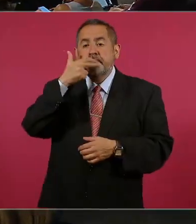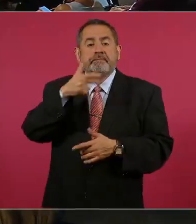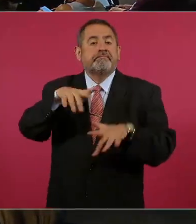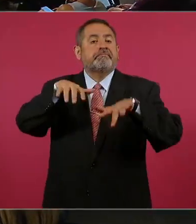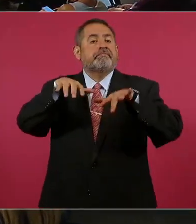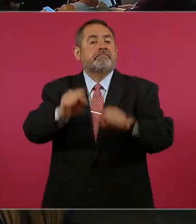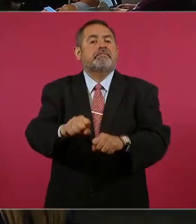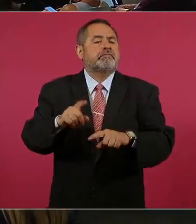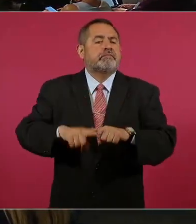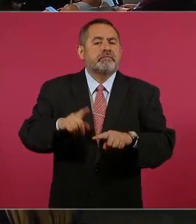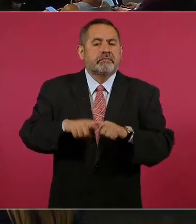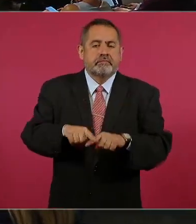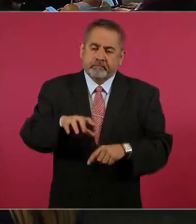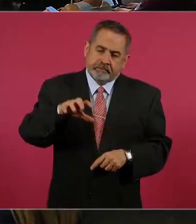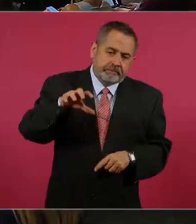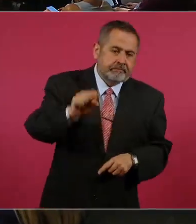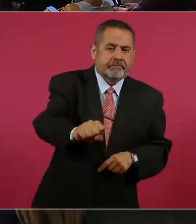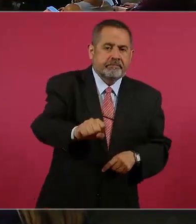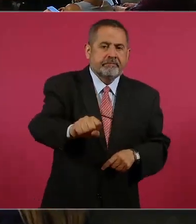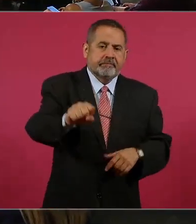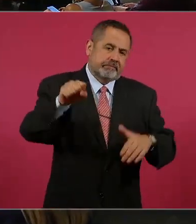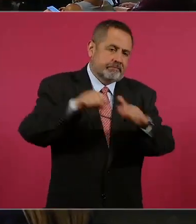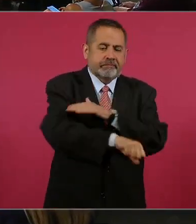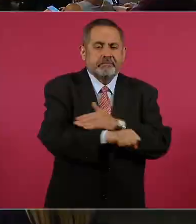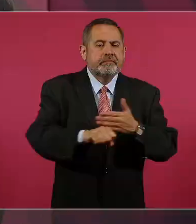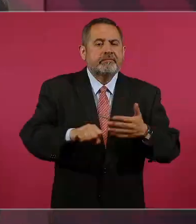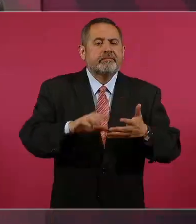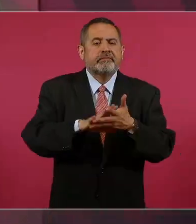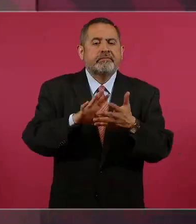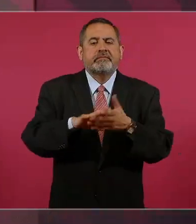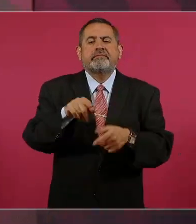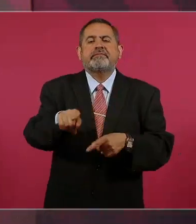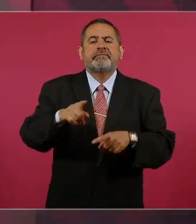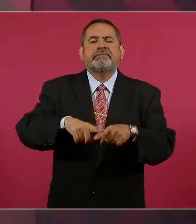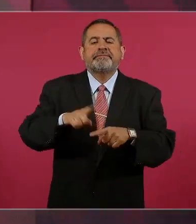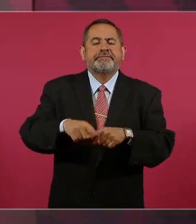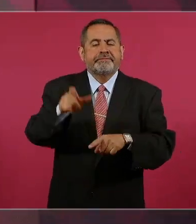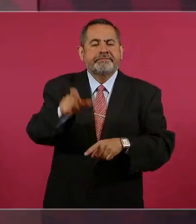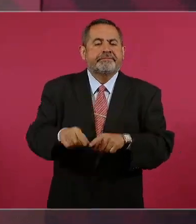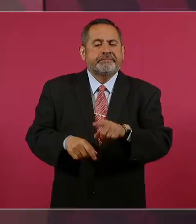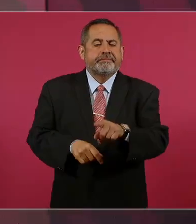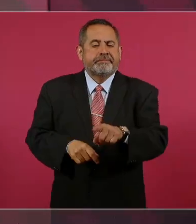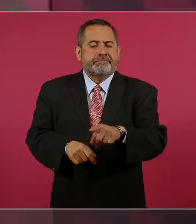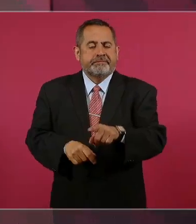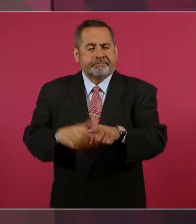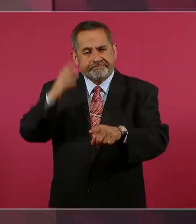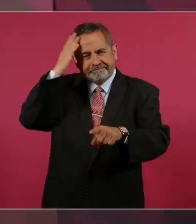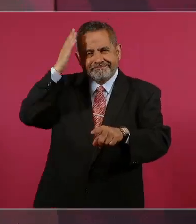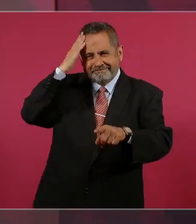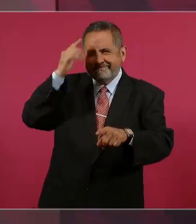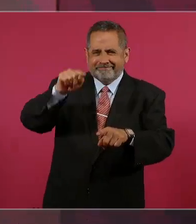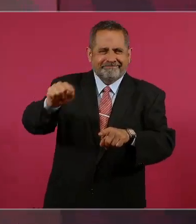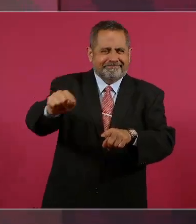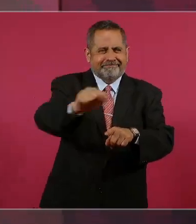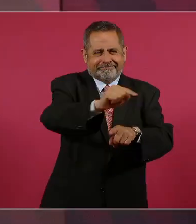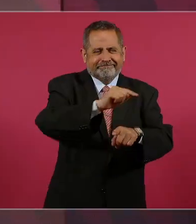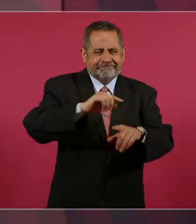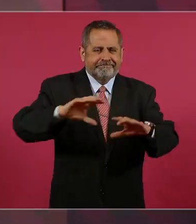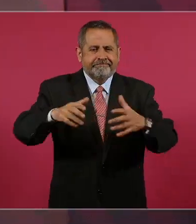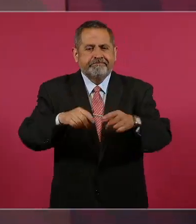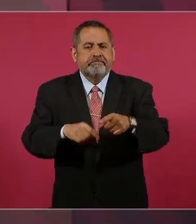a dirigentes